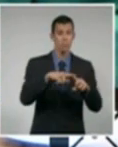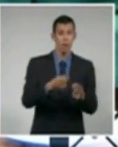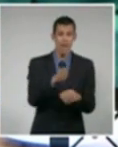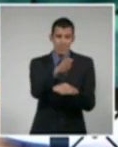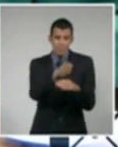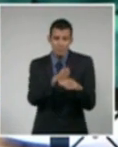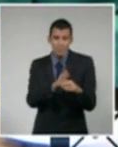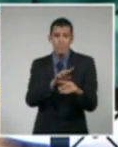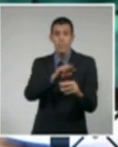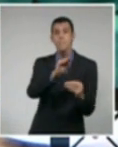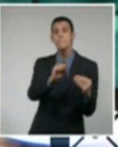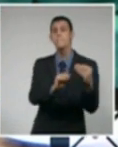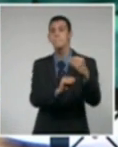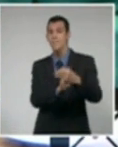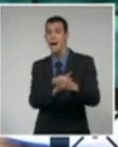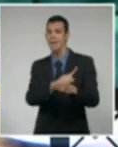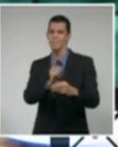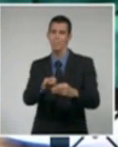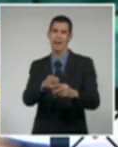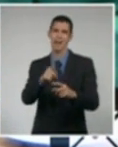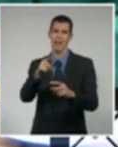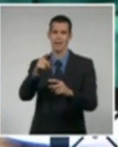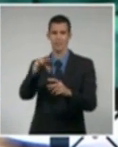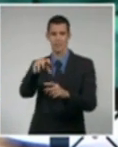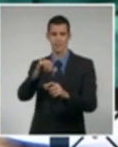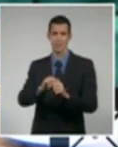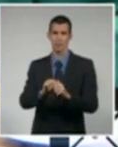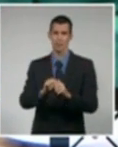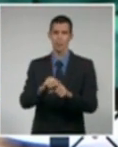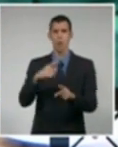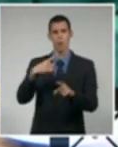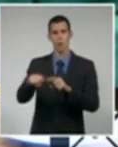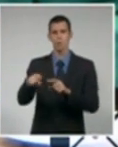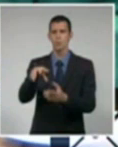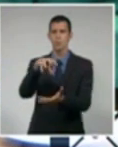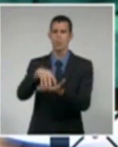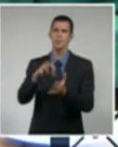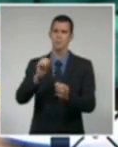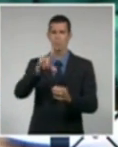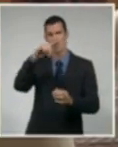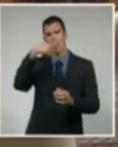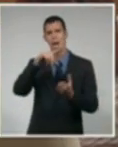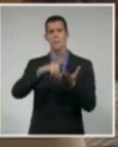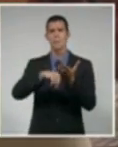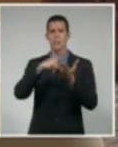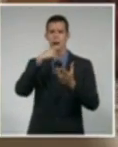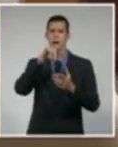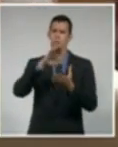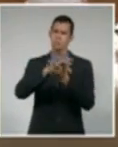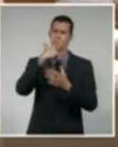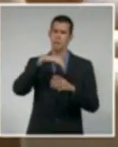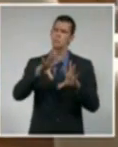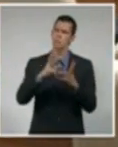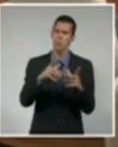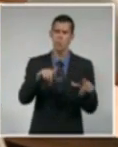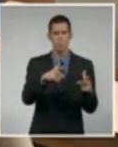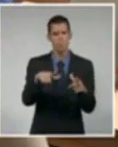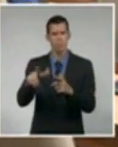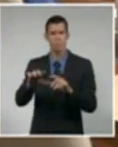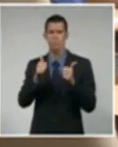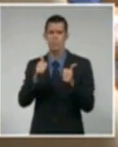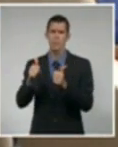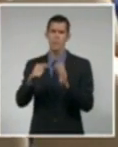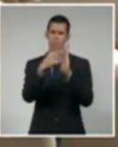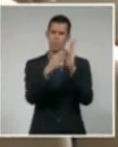en la frontera una zona, un punto también allí se han mantenido las medidas que han estado previstas. Mayabeque no reporta casos desde el